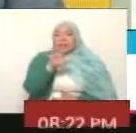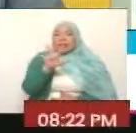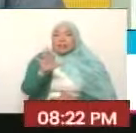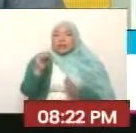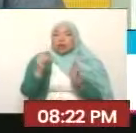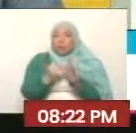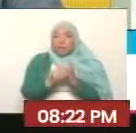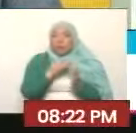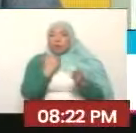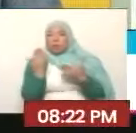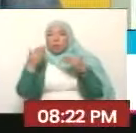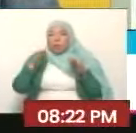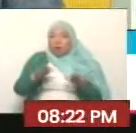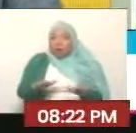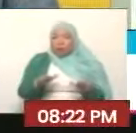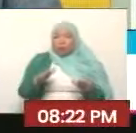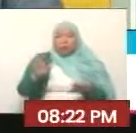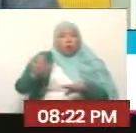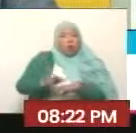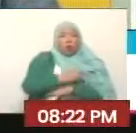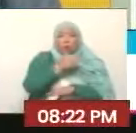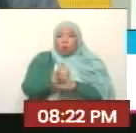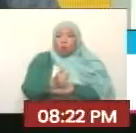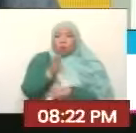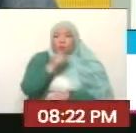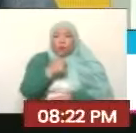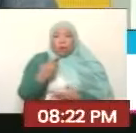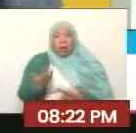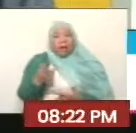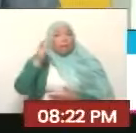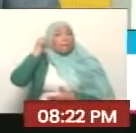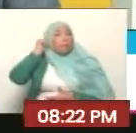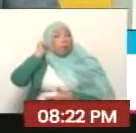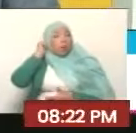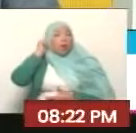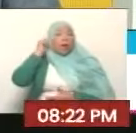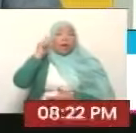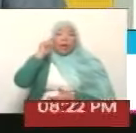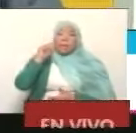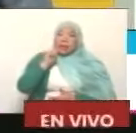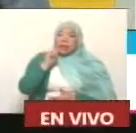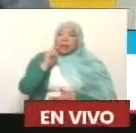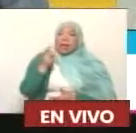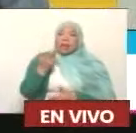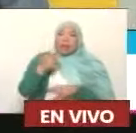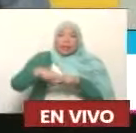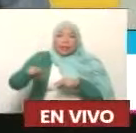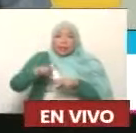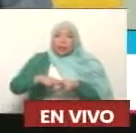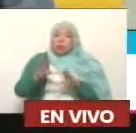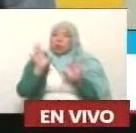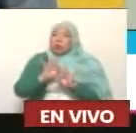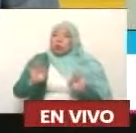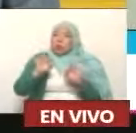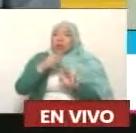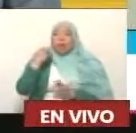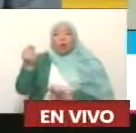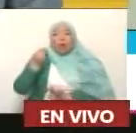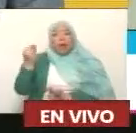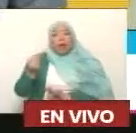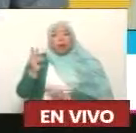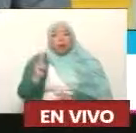palestinos inocentes, incluyendo mujeres, niños por miles? Netanyahu, esta juventud lo que está en las calles,